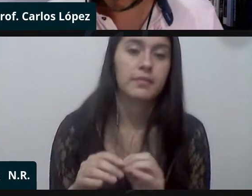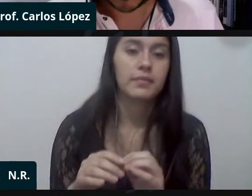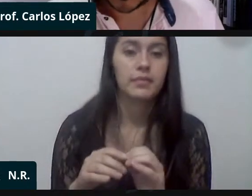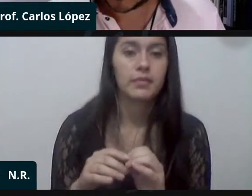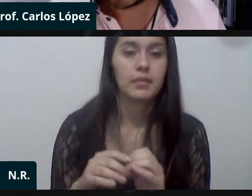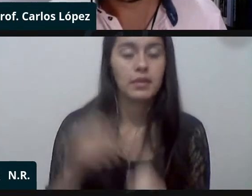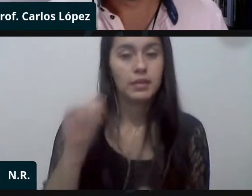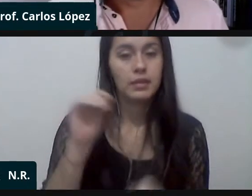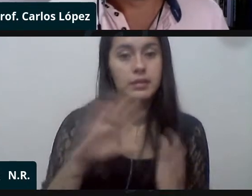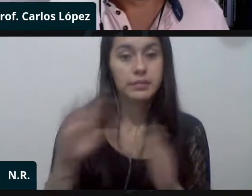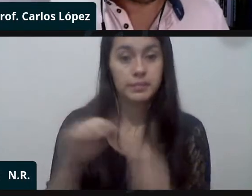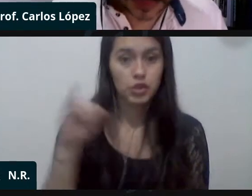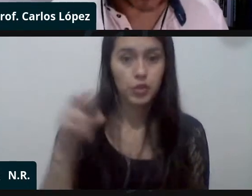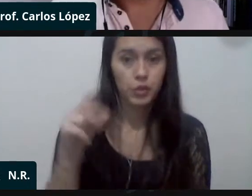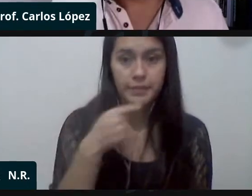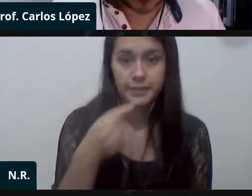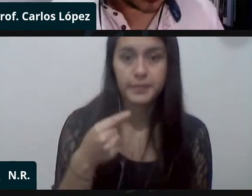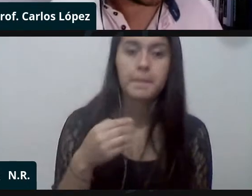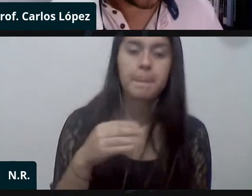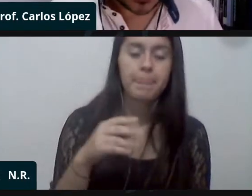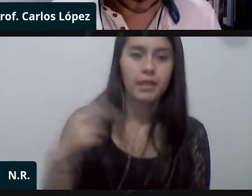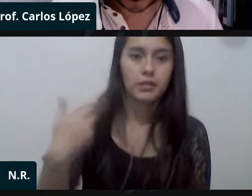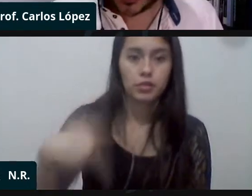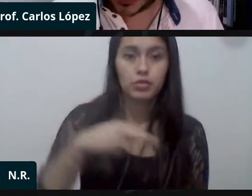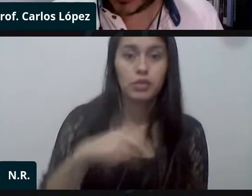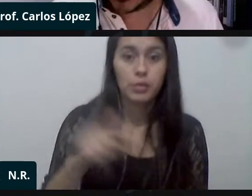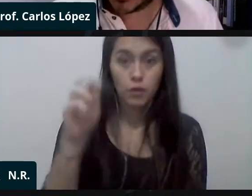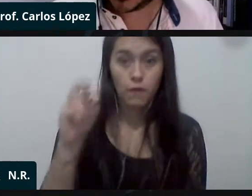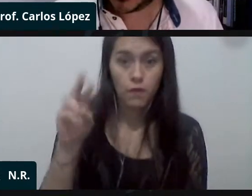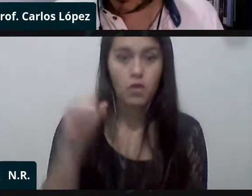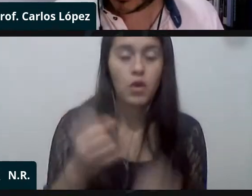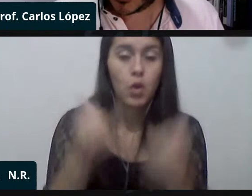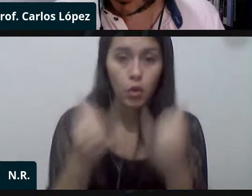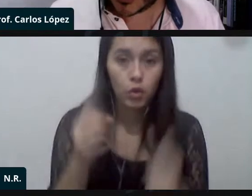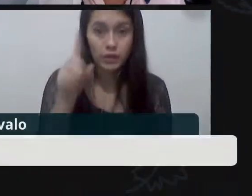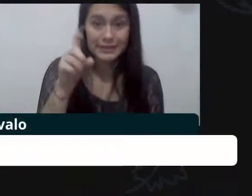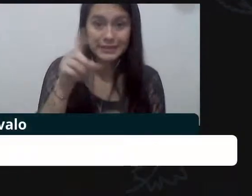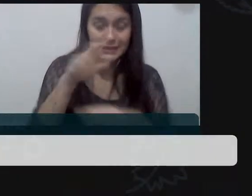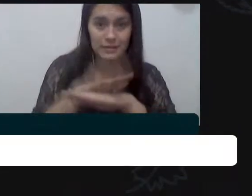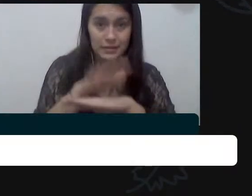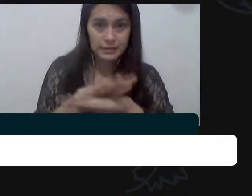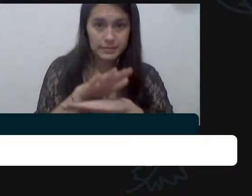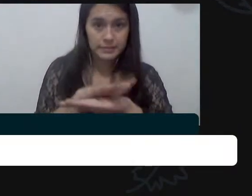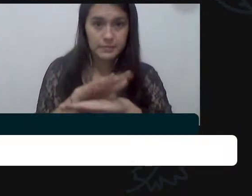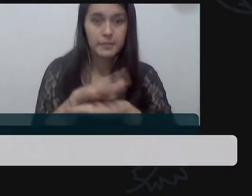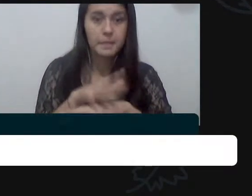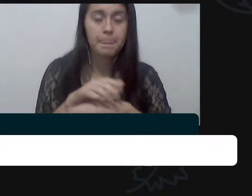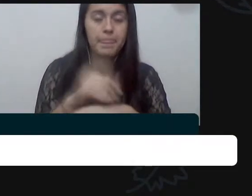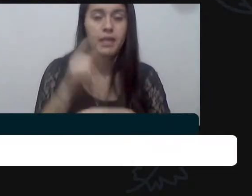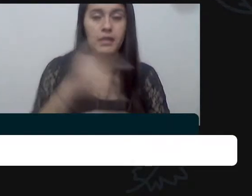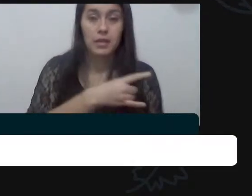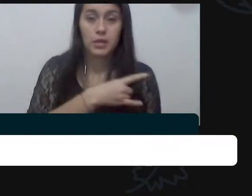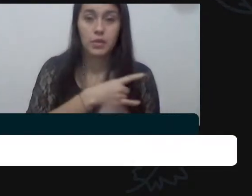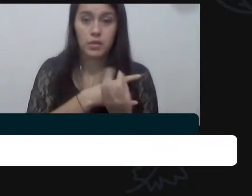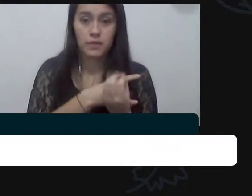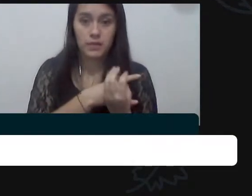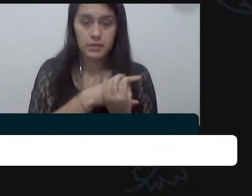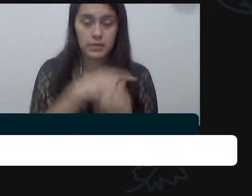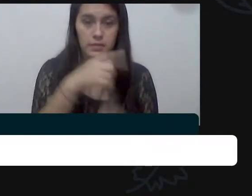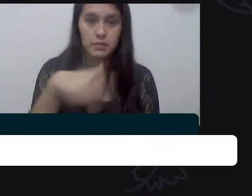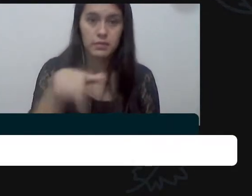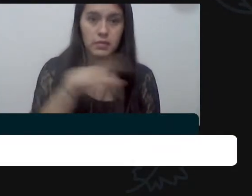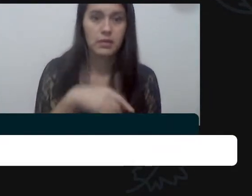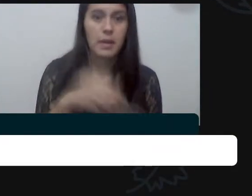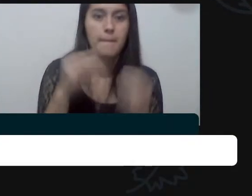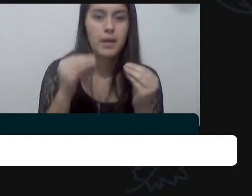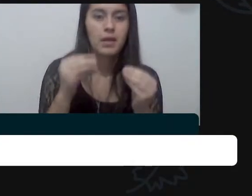foro en alianza con la Subdirección de Bienestar Universitario a las 6:00 p.m. Acerca de la fuerza